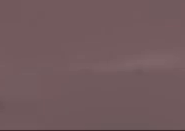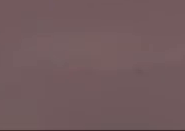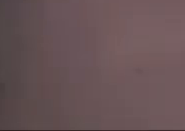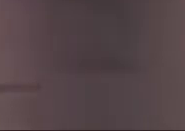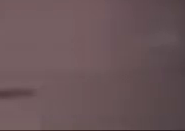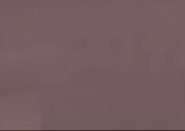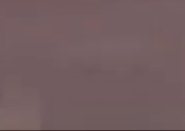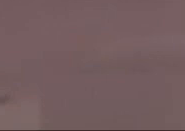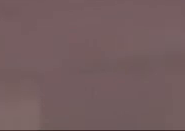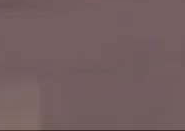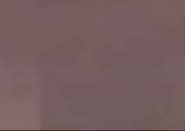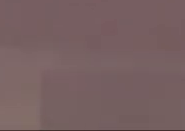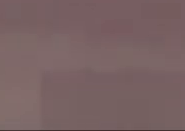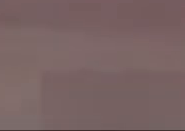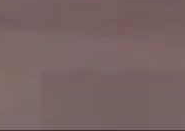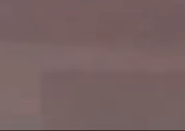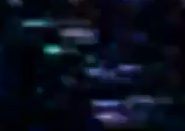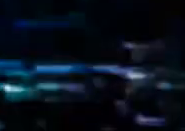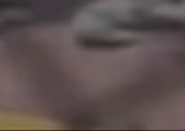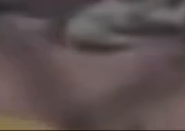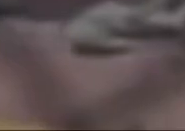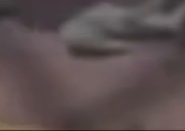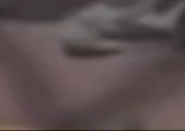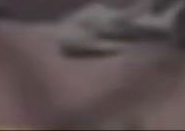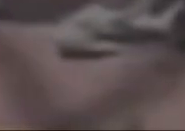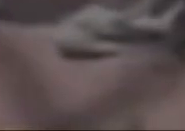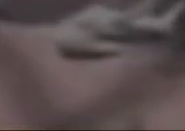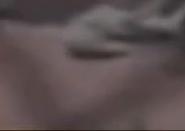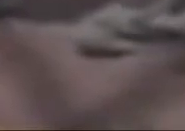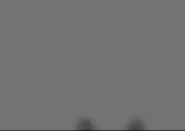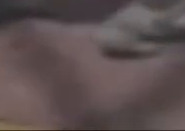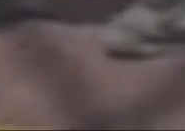ah y